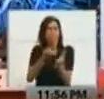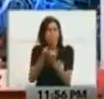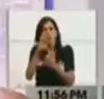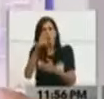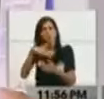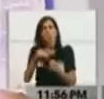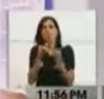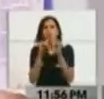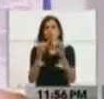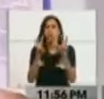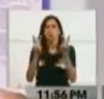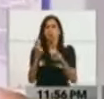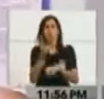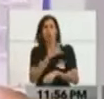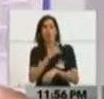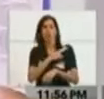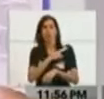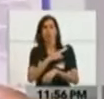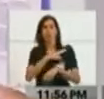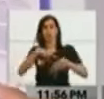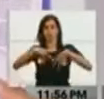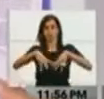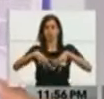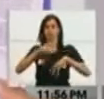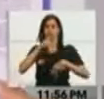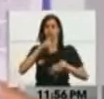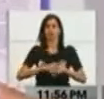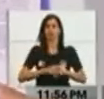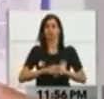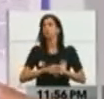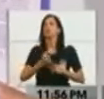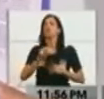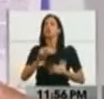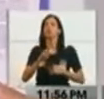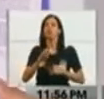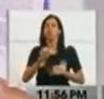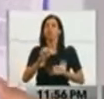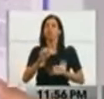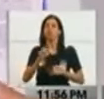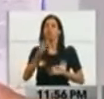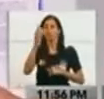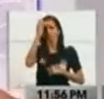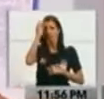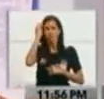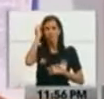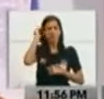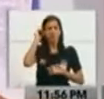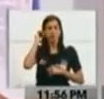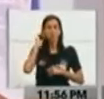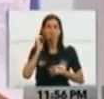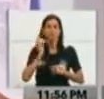nuevo comandante del ejército. El comandante del ejército era Rubén Rojas Pérez, yerno de Caldera.